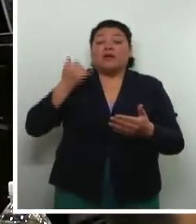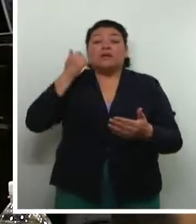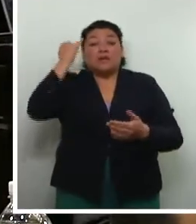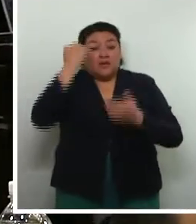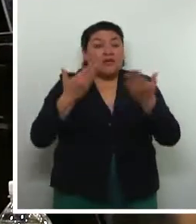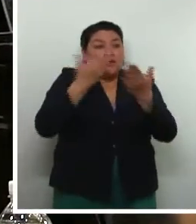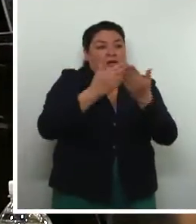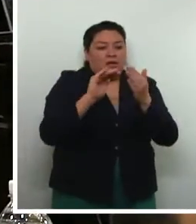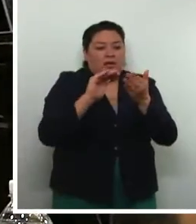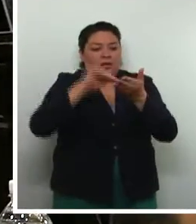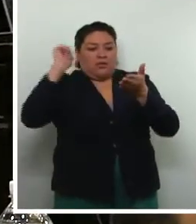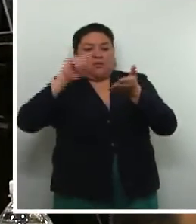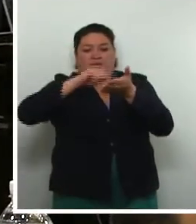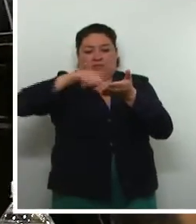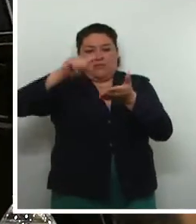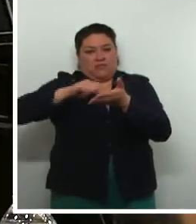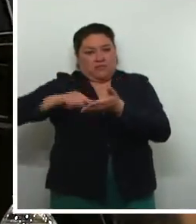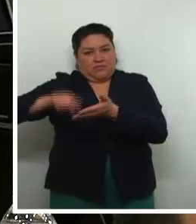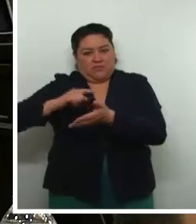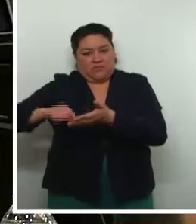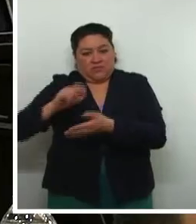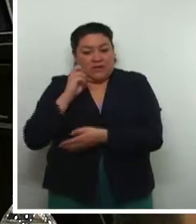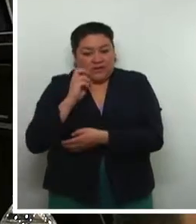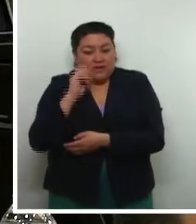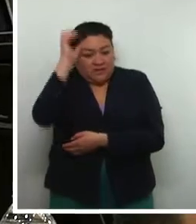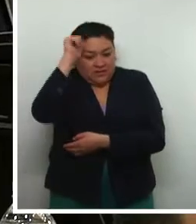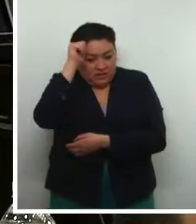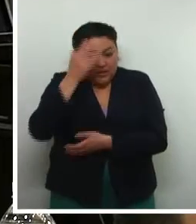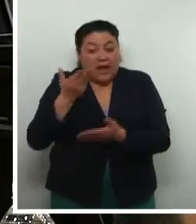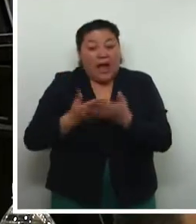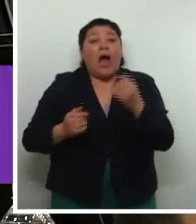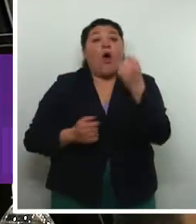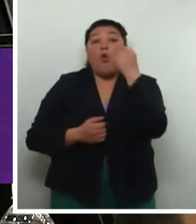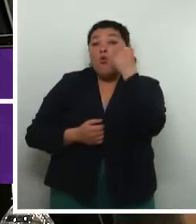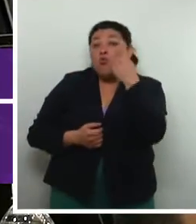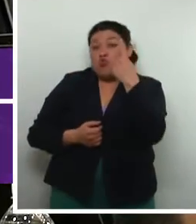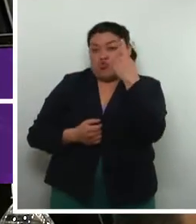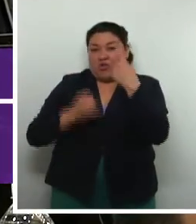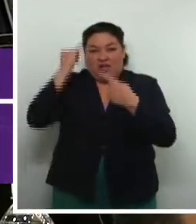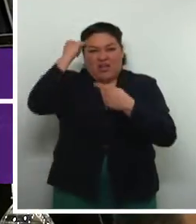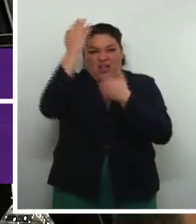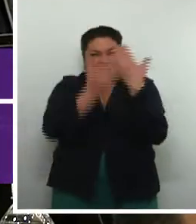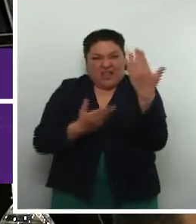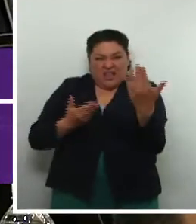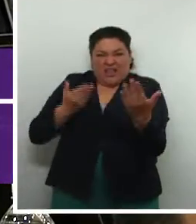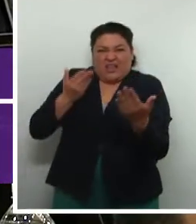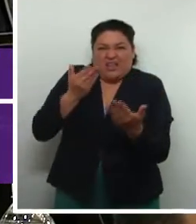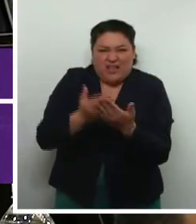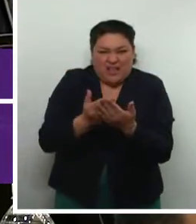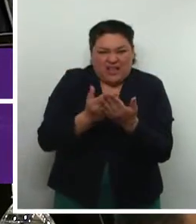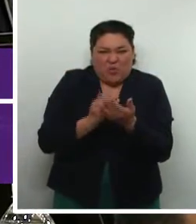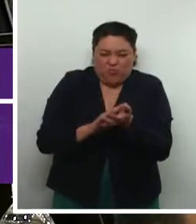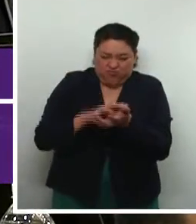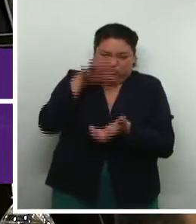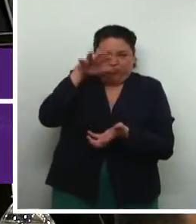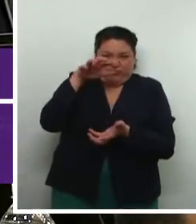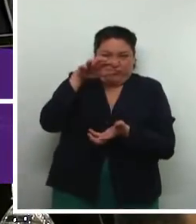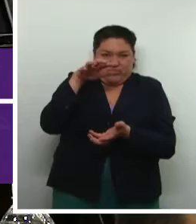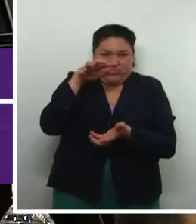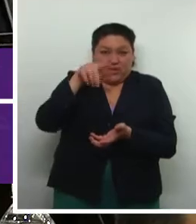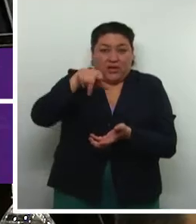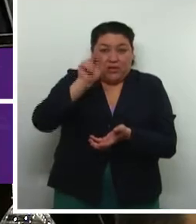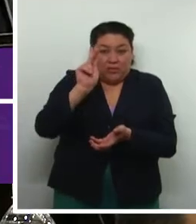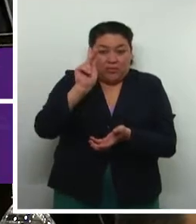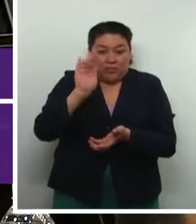de reservas y efectivamente ese ejercicio nos llevó a presentar una mega reserva, valga la redundancia. Pero no solamente